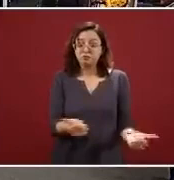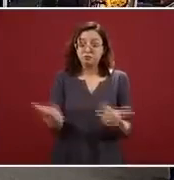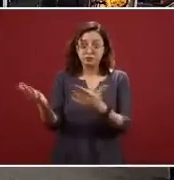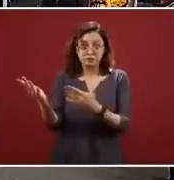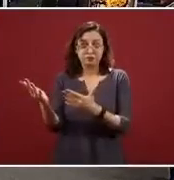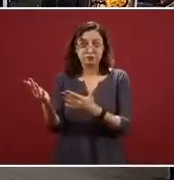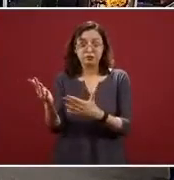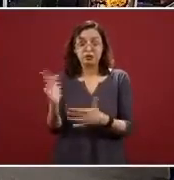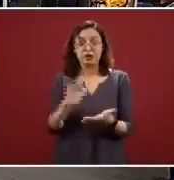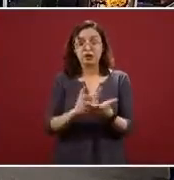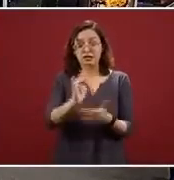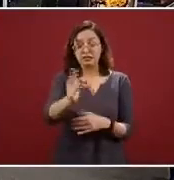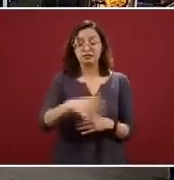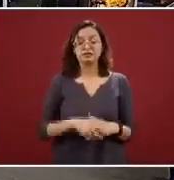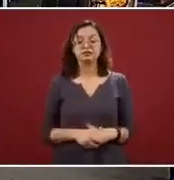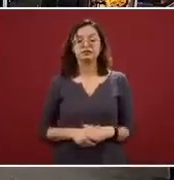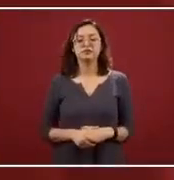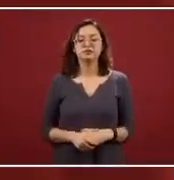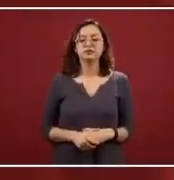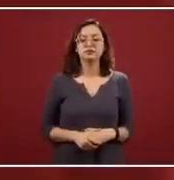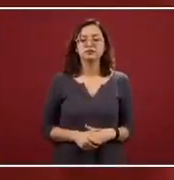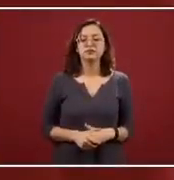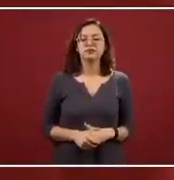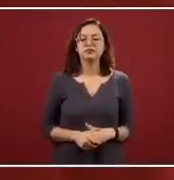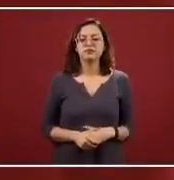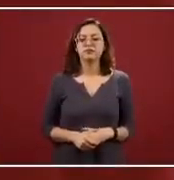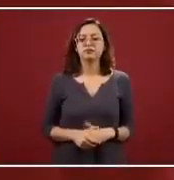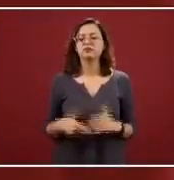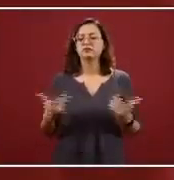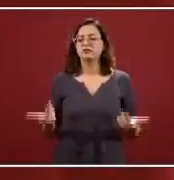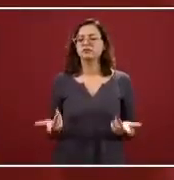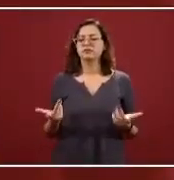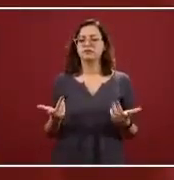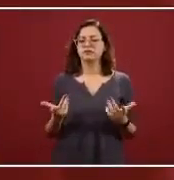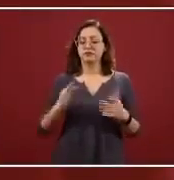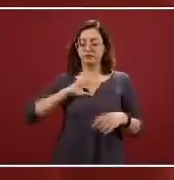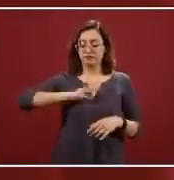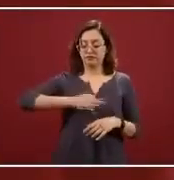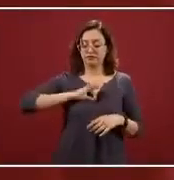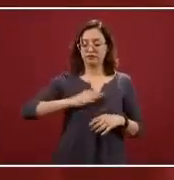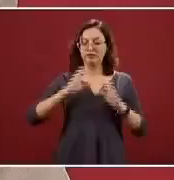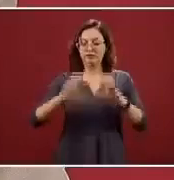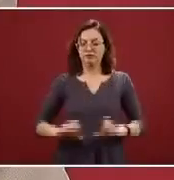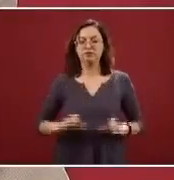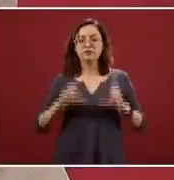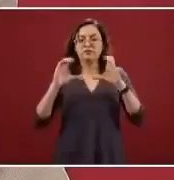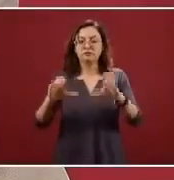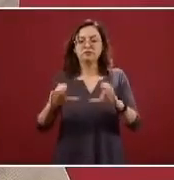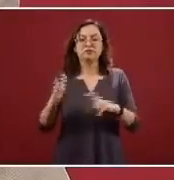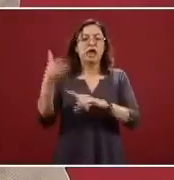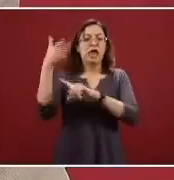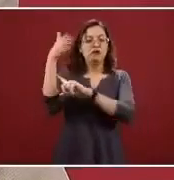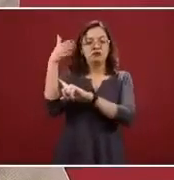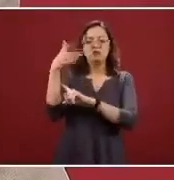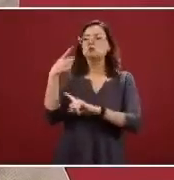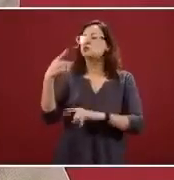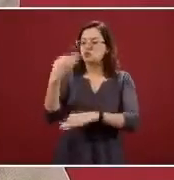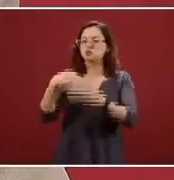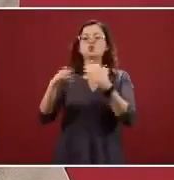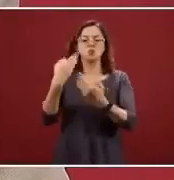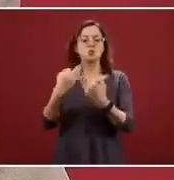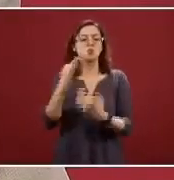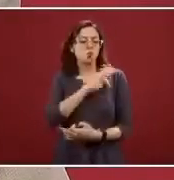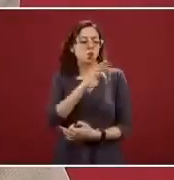Por su respuesta, muchas gracias. Siguiendo el lineamiento de bioseguridad o de prevención de infecciones, prácticamente todas las ambulancias pudieran realizar transporte de